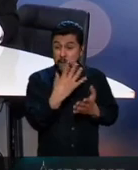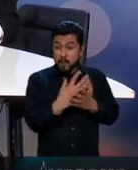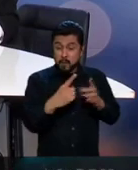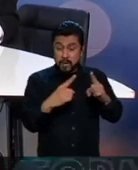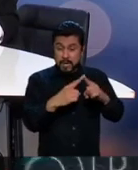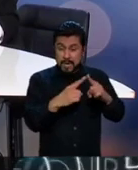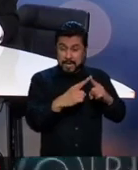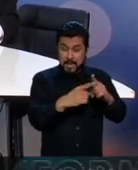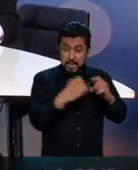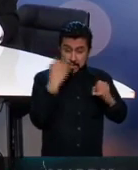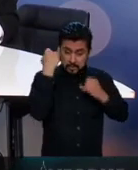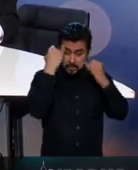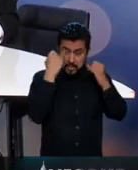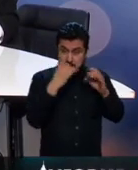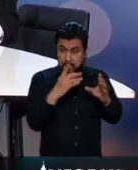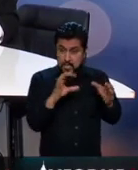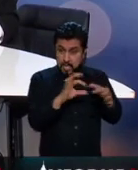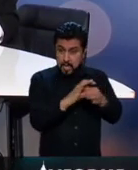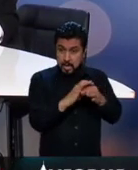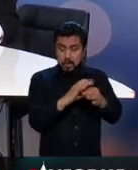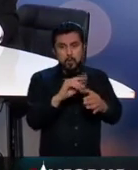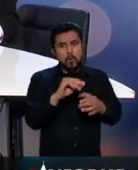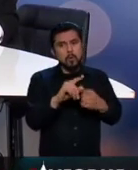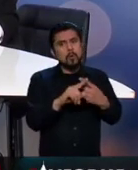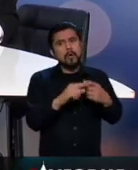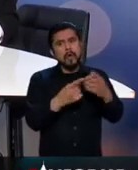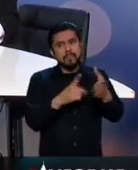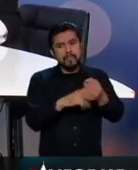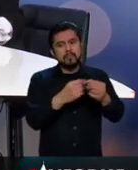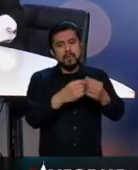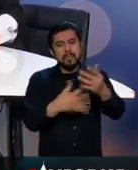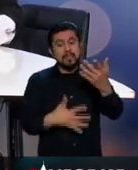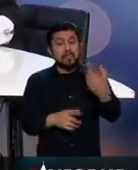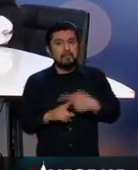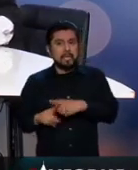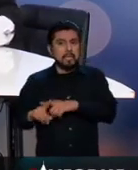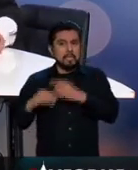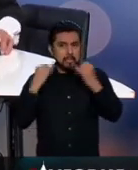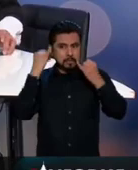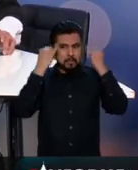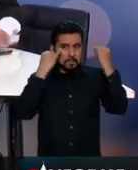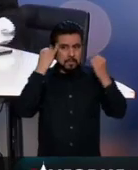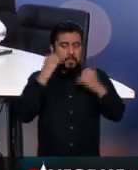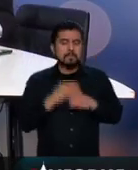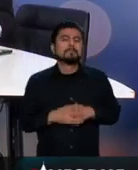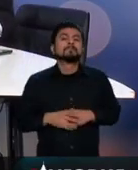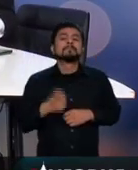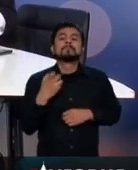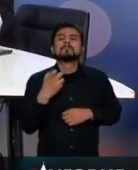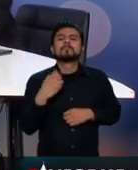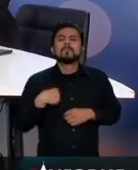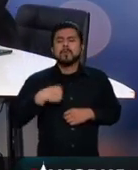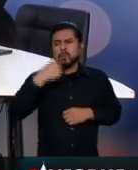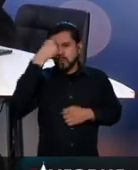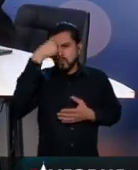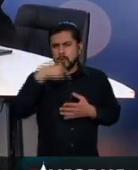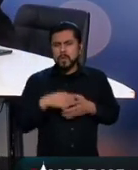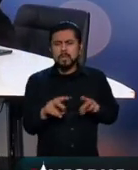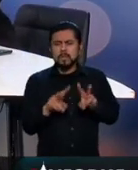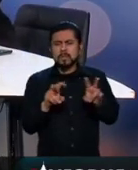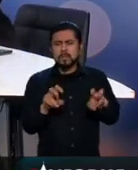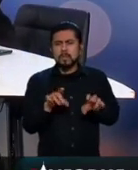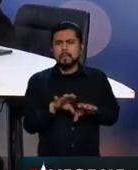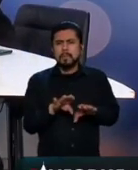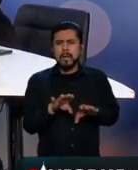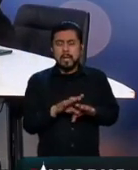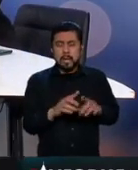las, hay que hablar siempre en plural. Sí, mira, frente al tema, creo que sobre